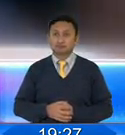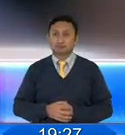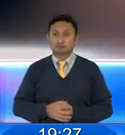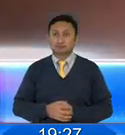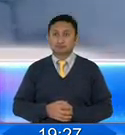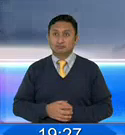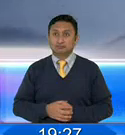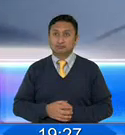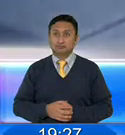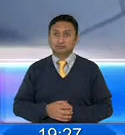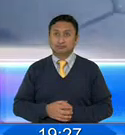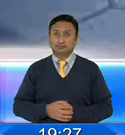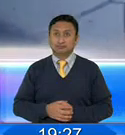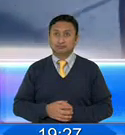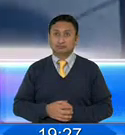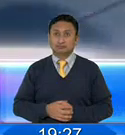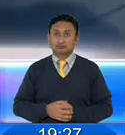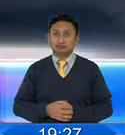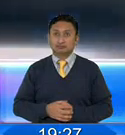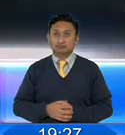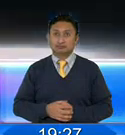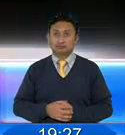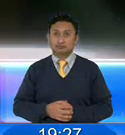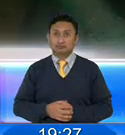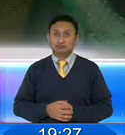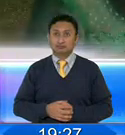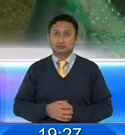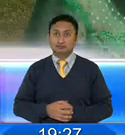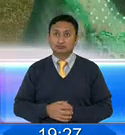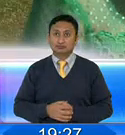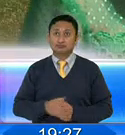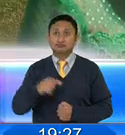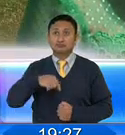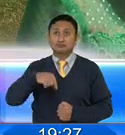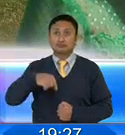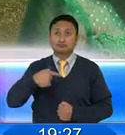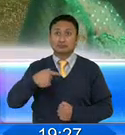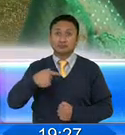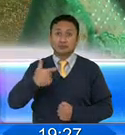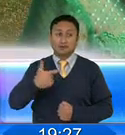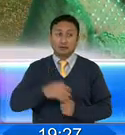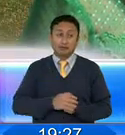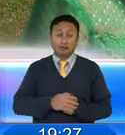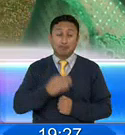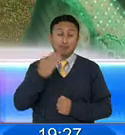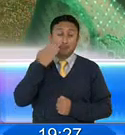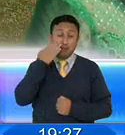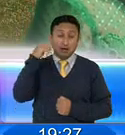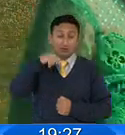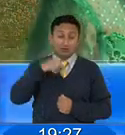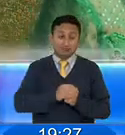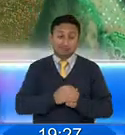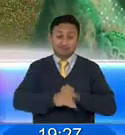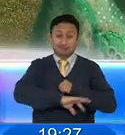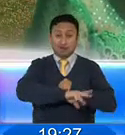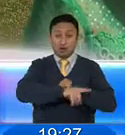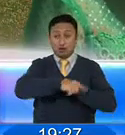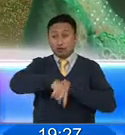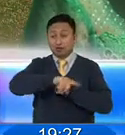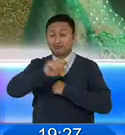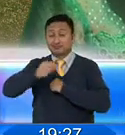algo mejor que tengo aquí mamitas que tienen delitos desde robo hasta